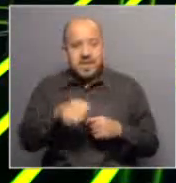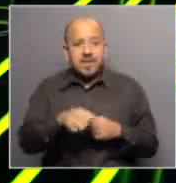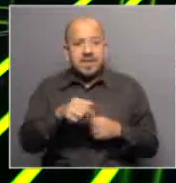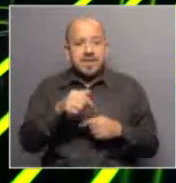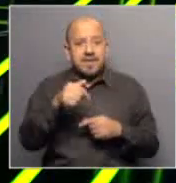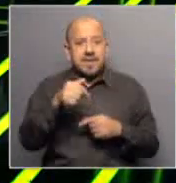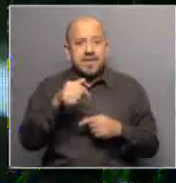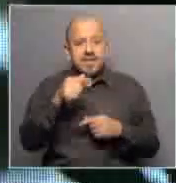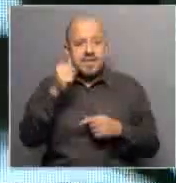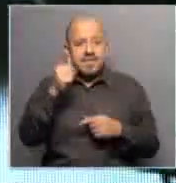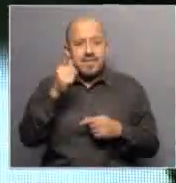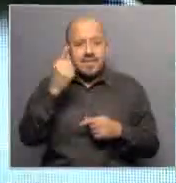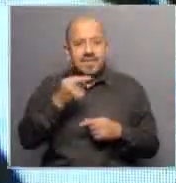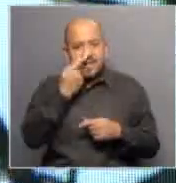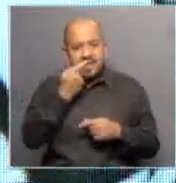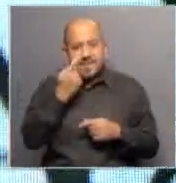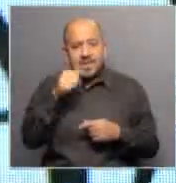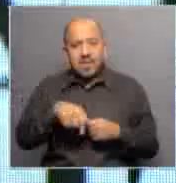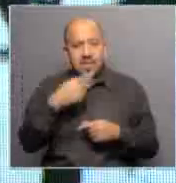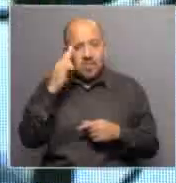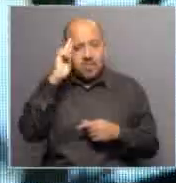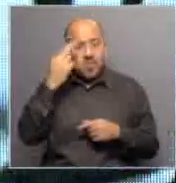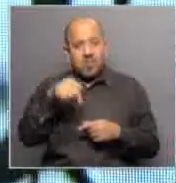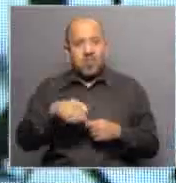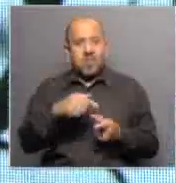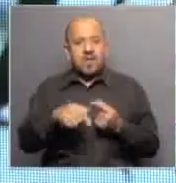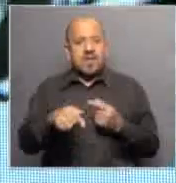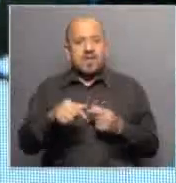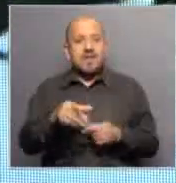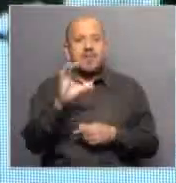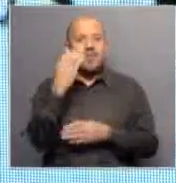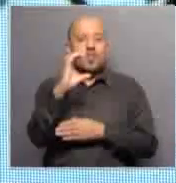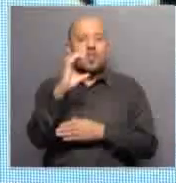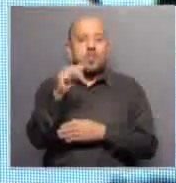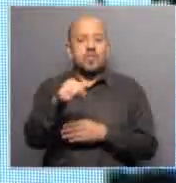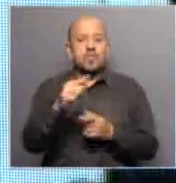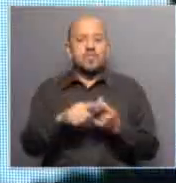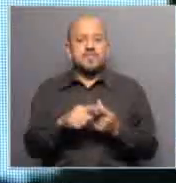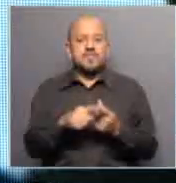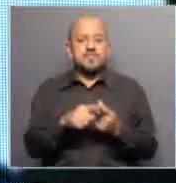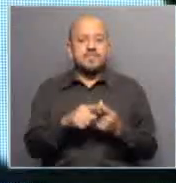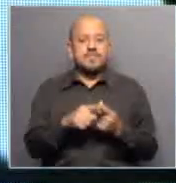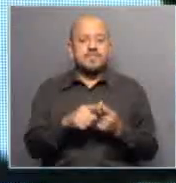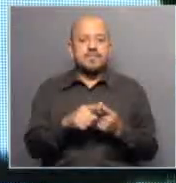juntar lo que pueda producir extra de un club canábico. Ahora,